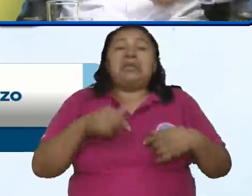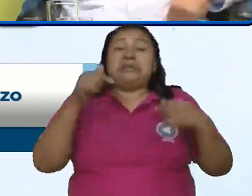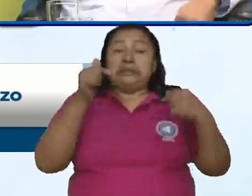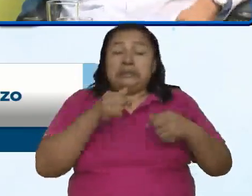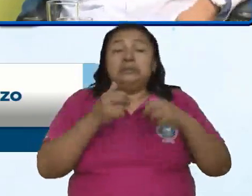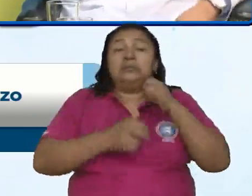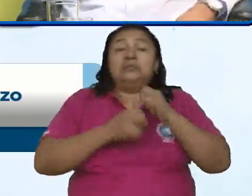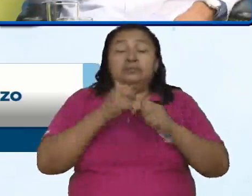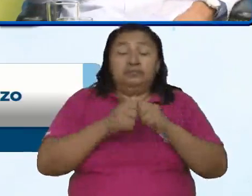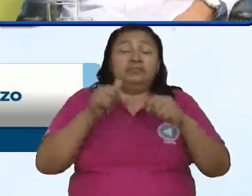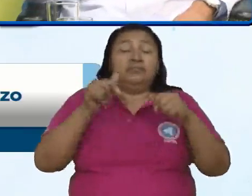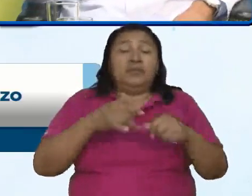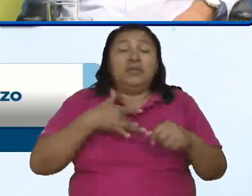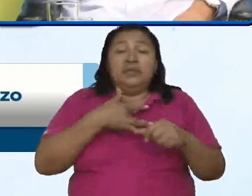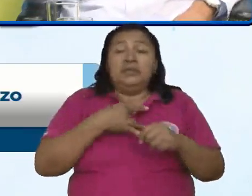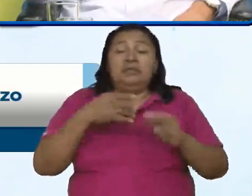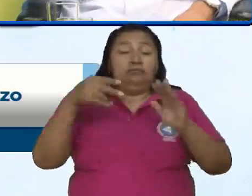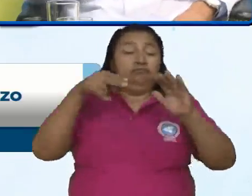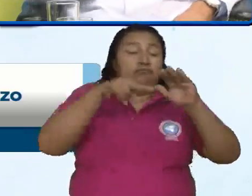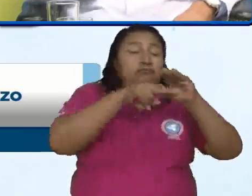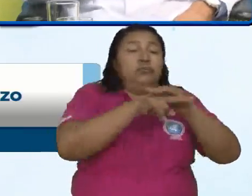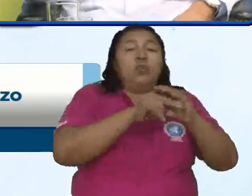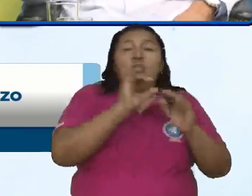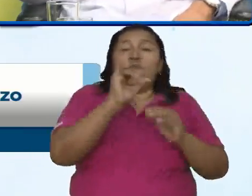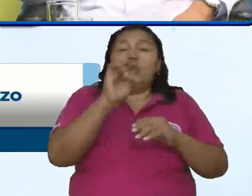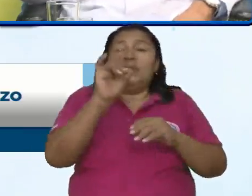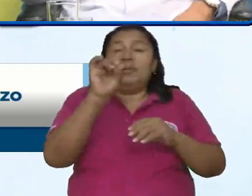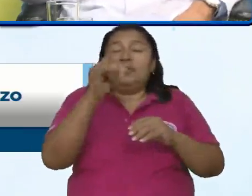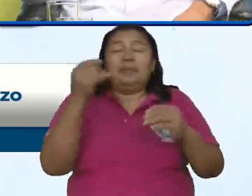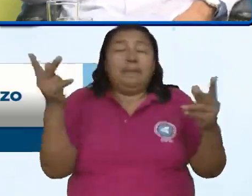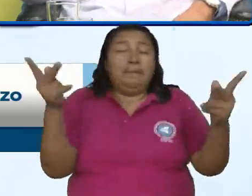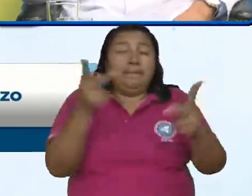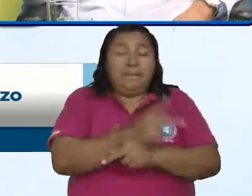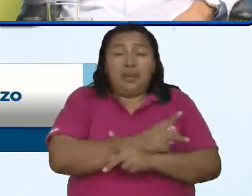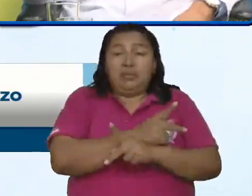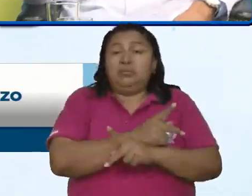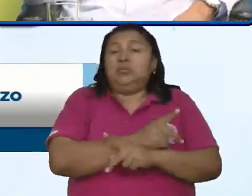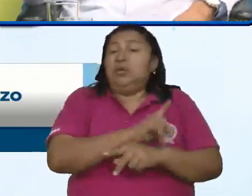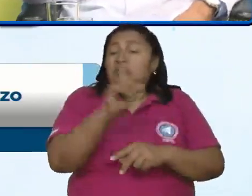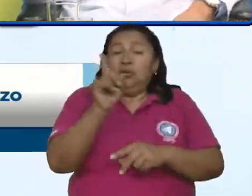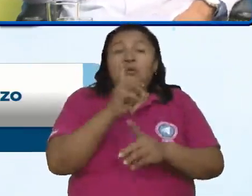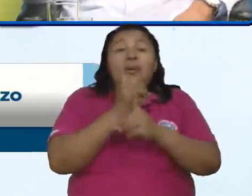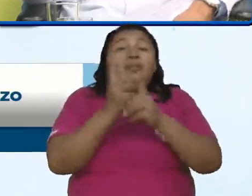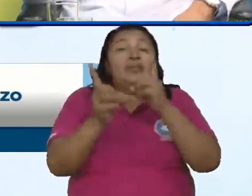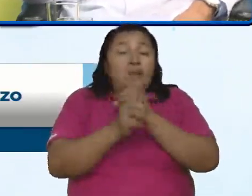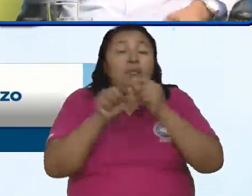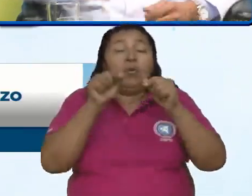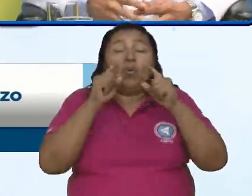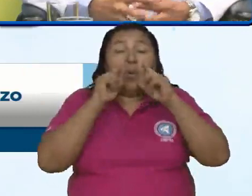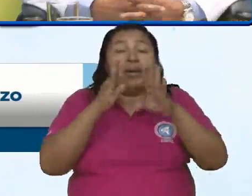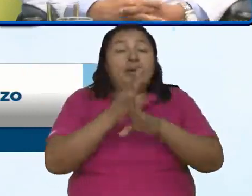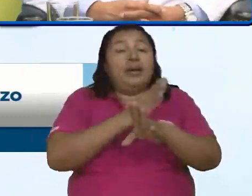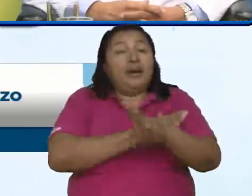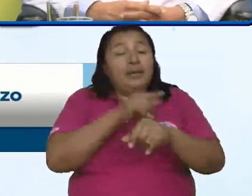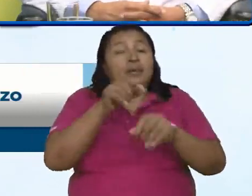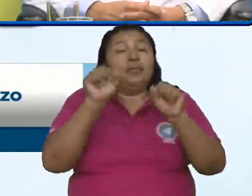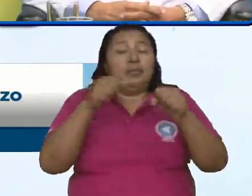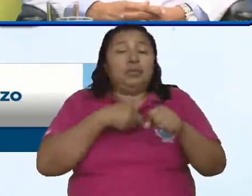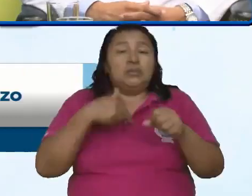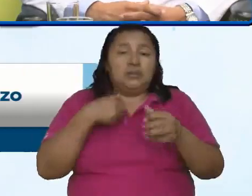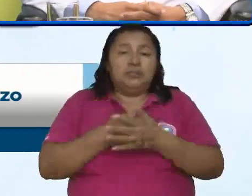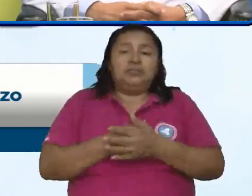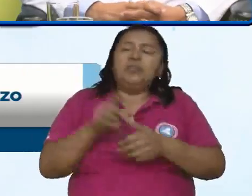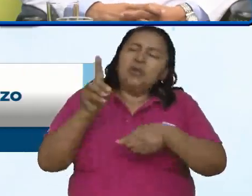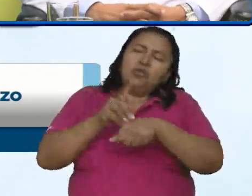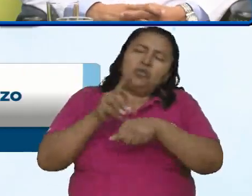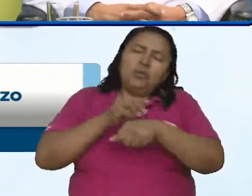el manejo es el cuidado intensivo, que es donde no tenemos que llegar, porque todo eso se puede prevenir. Ok. Doctor, vamos a hacer